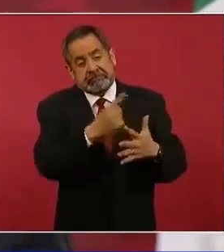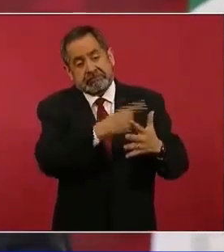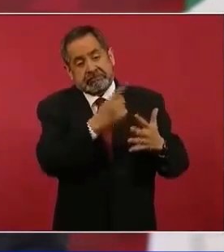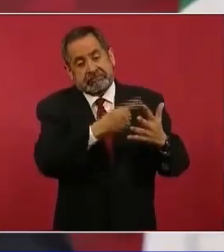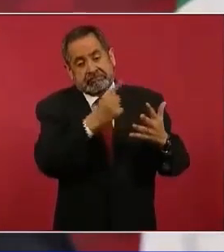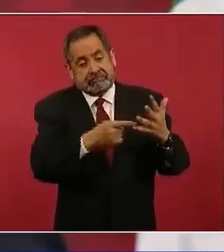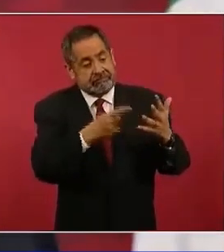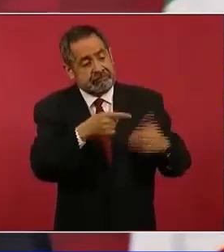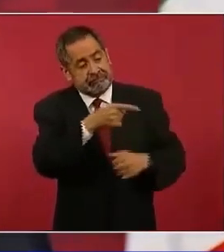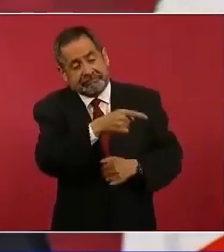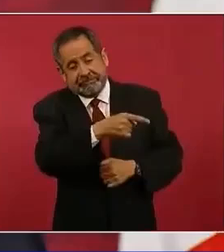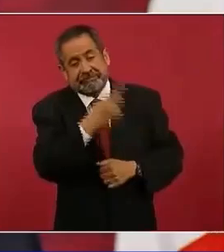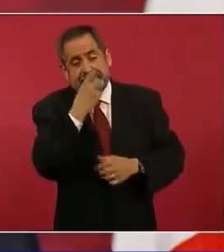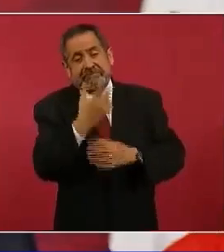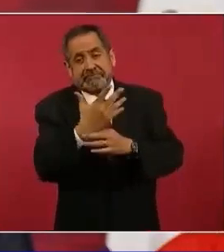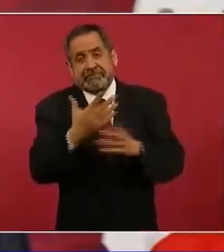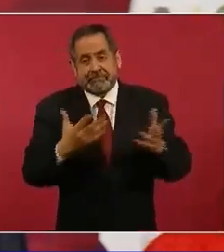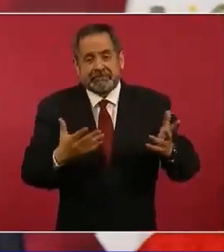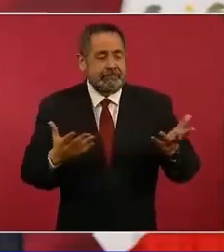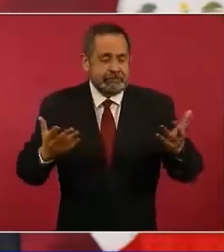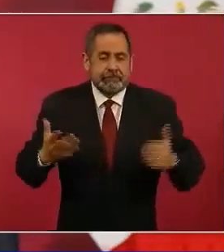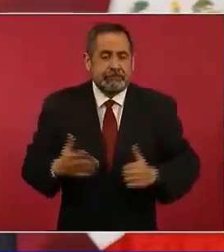pues